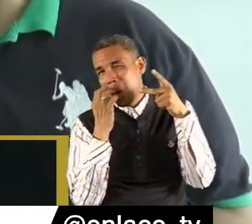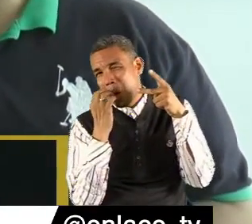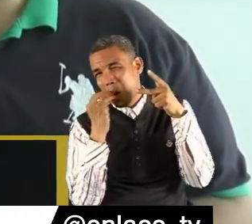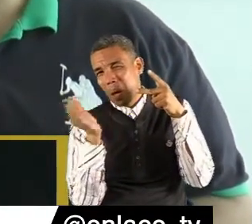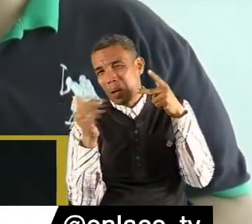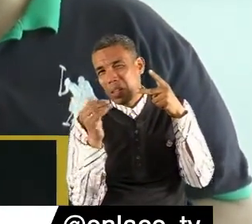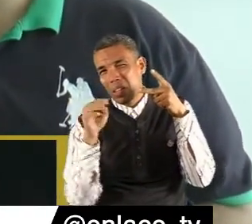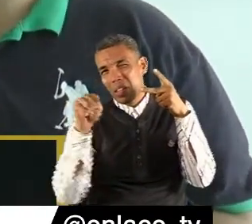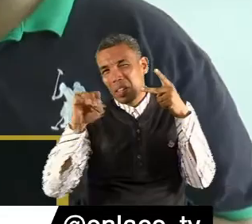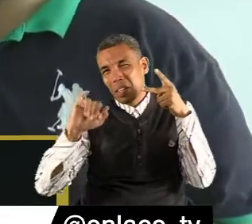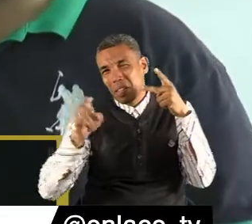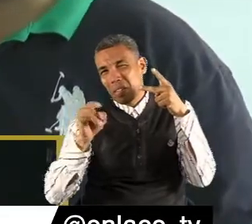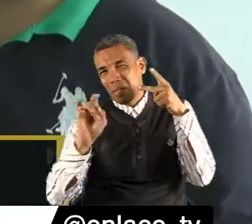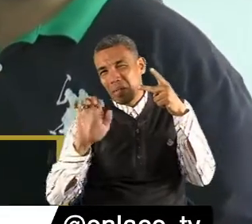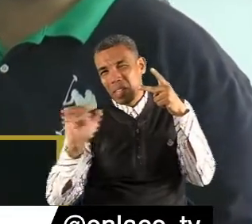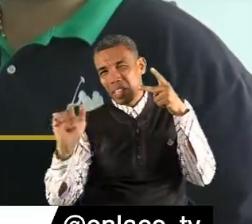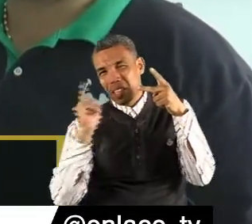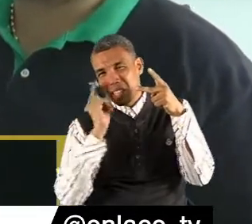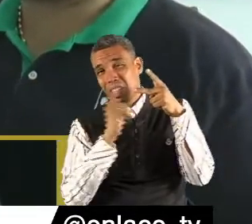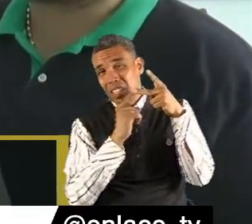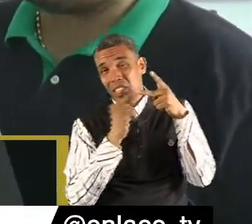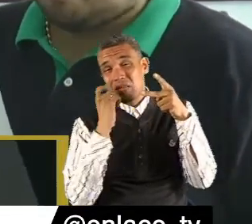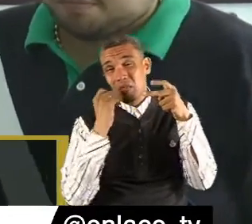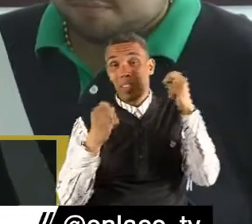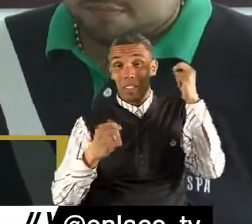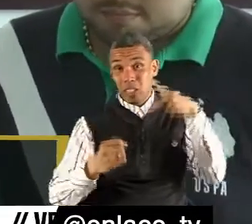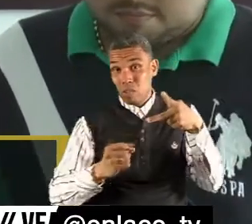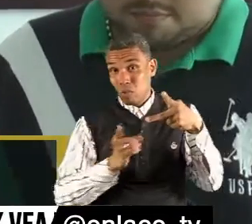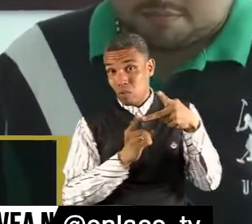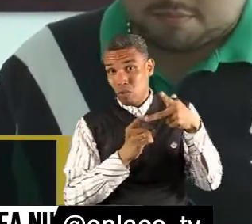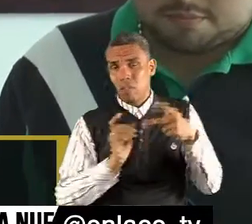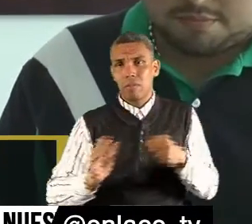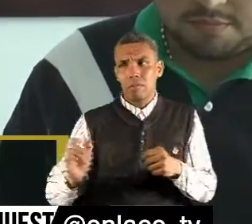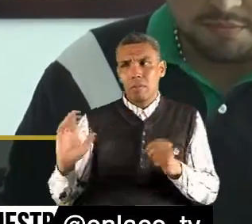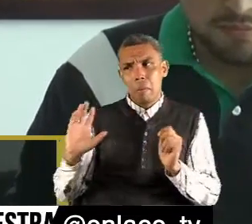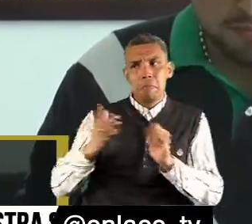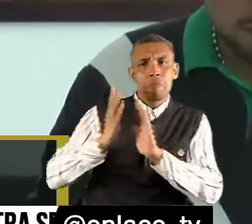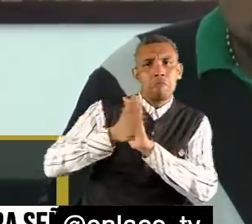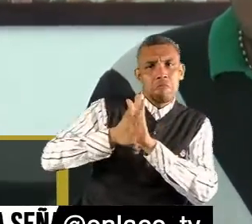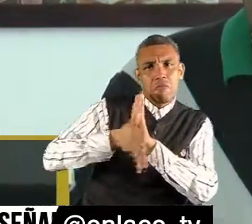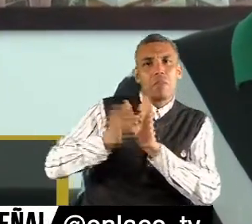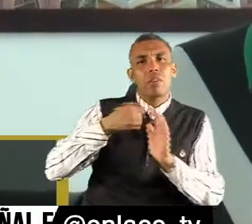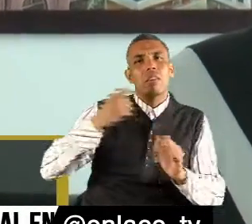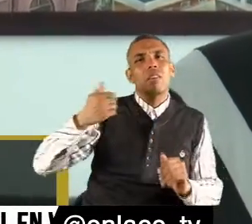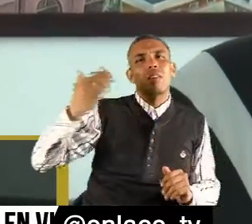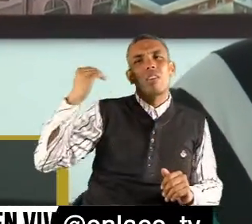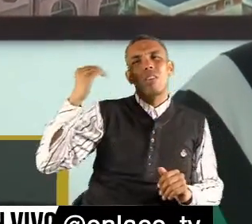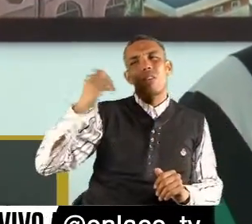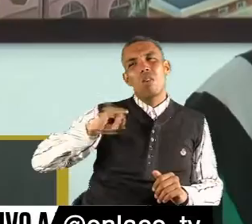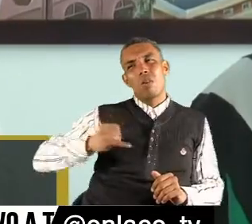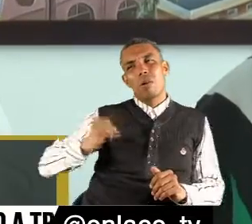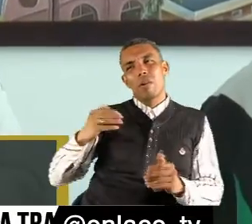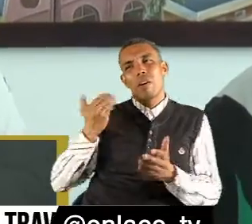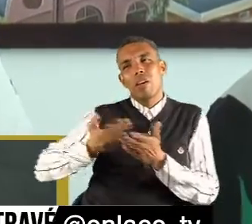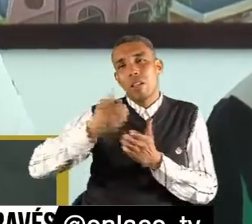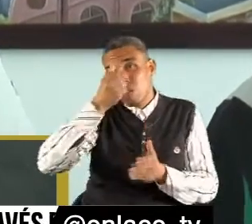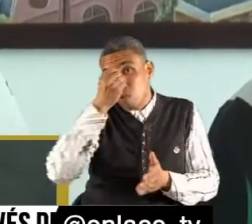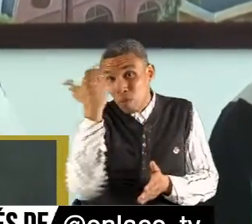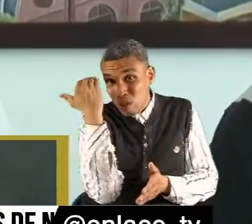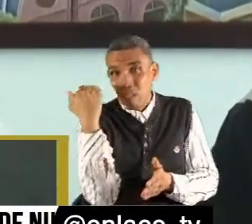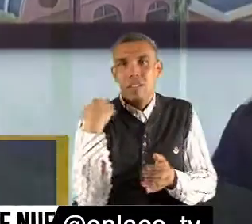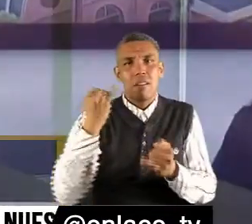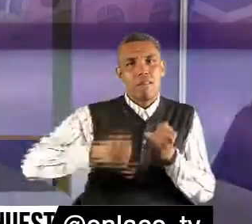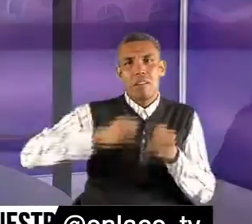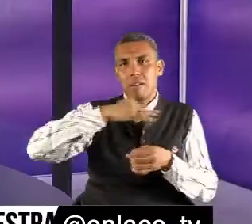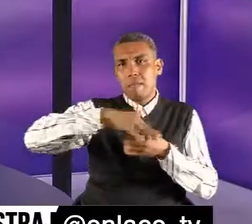y Jaime Durán. Muy bien. Ese puede ser el resultado de las elecciones internas del liberalismo que desde el jueves hasta el domingo se cumplieron en todo el país. Continúen